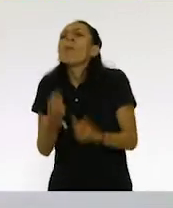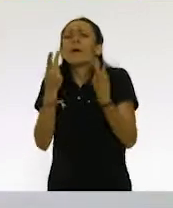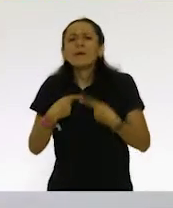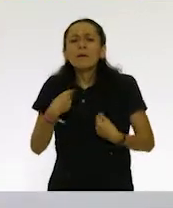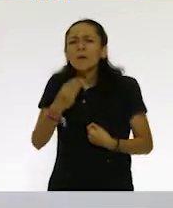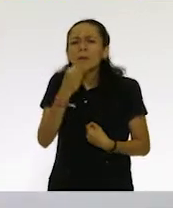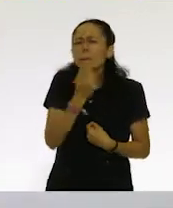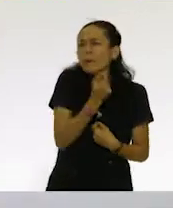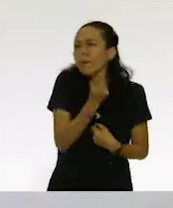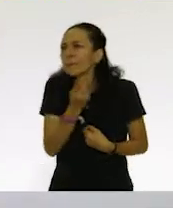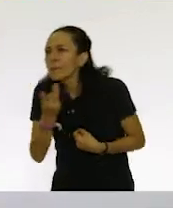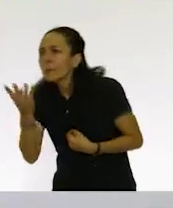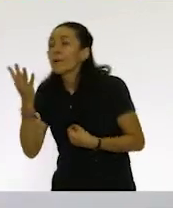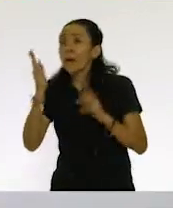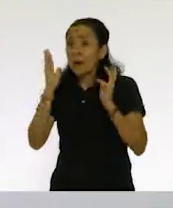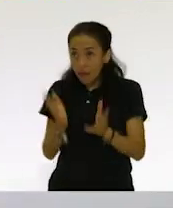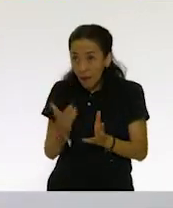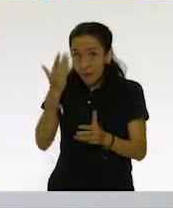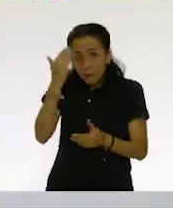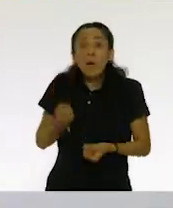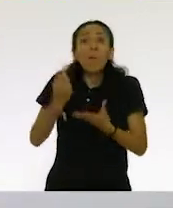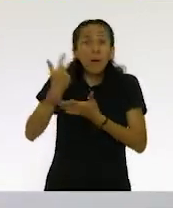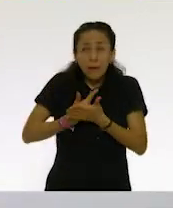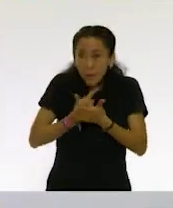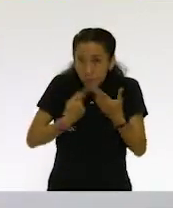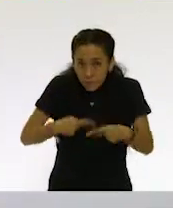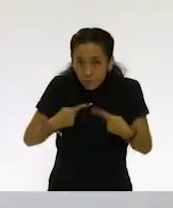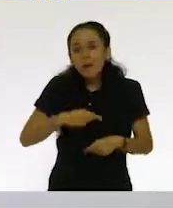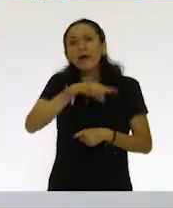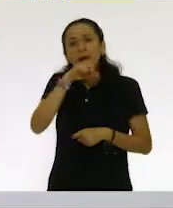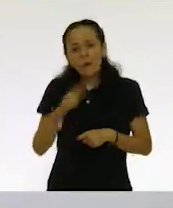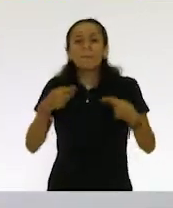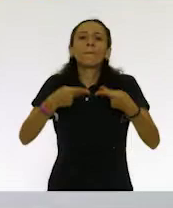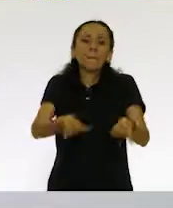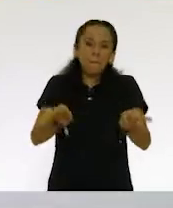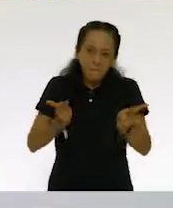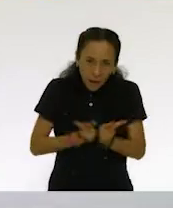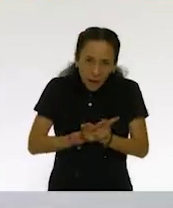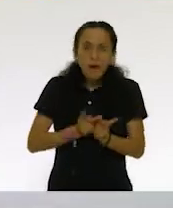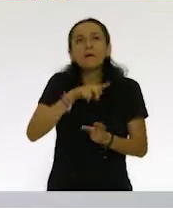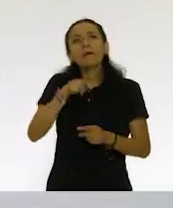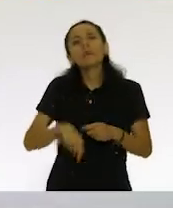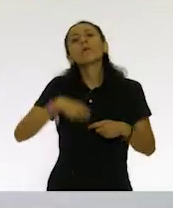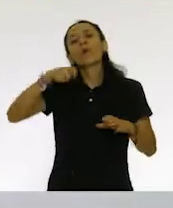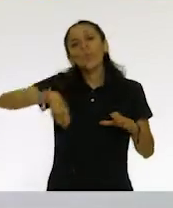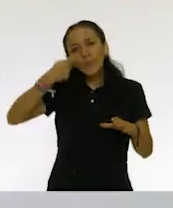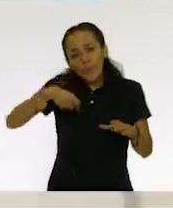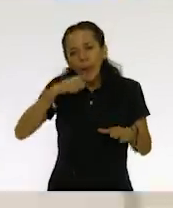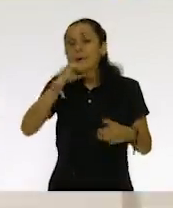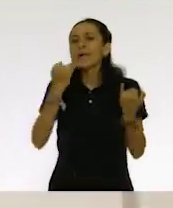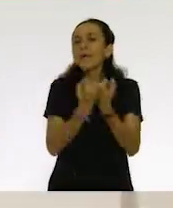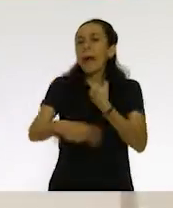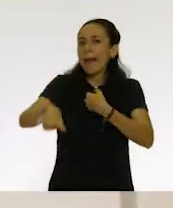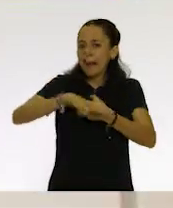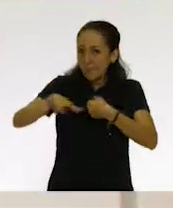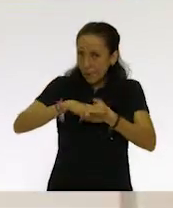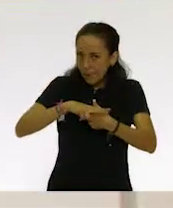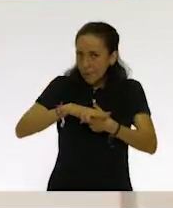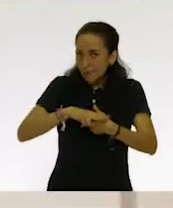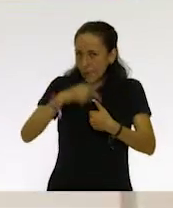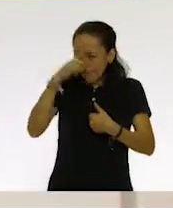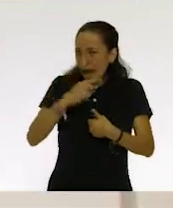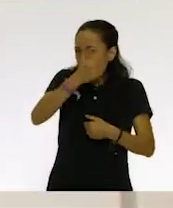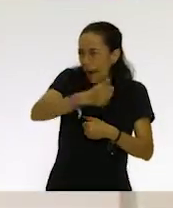platos, las cucharas y los vasos para que cada quien tuviera uno de cada uno. ¡Muy bien!